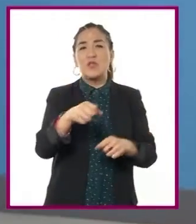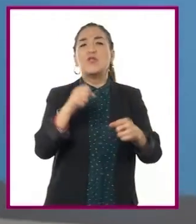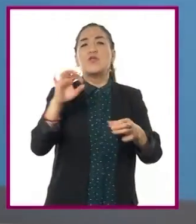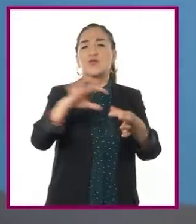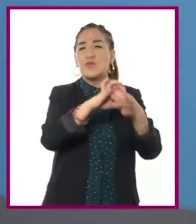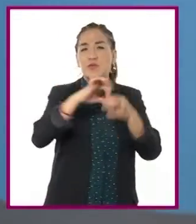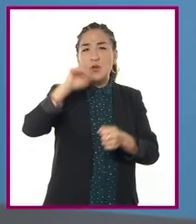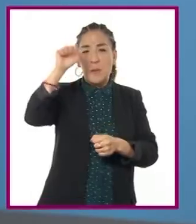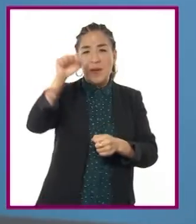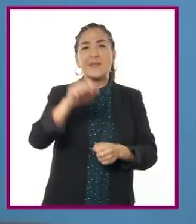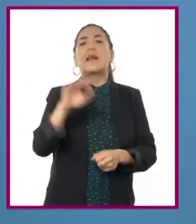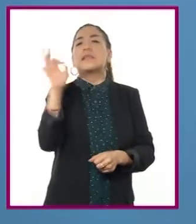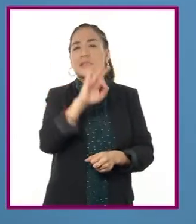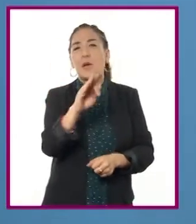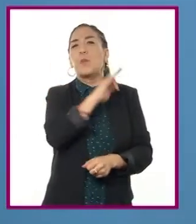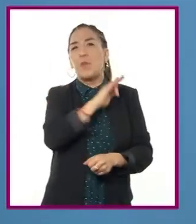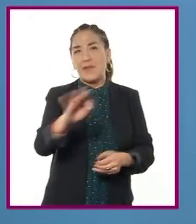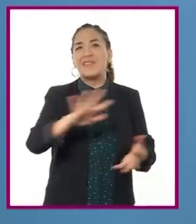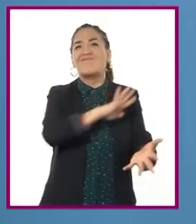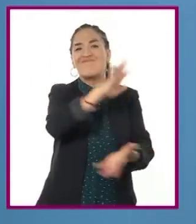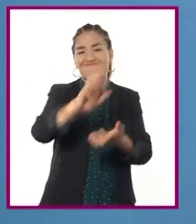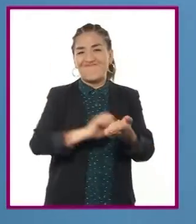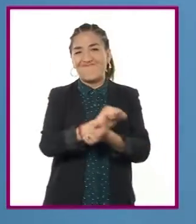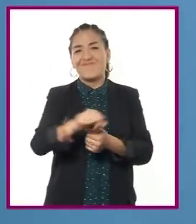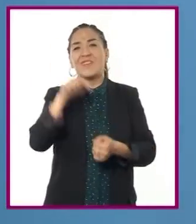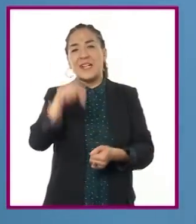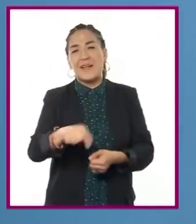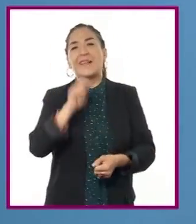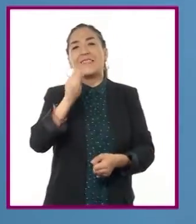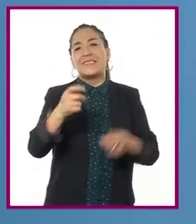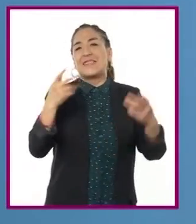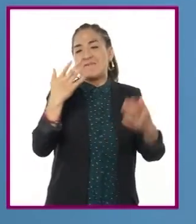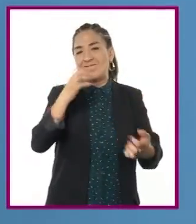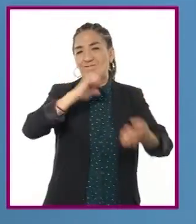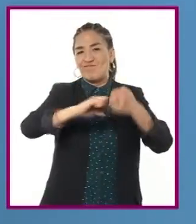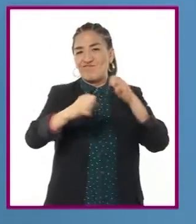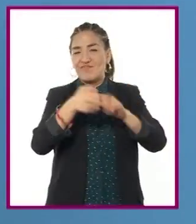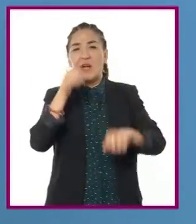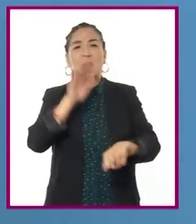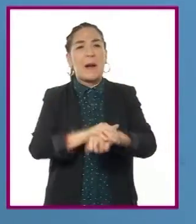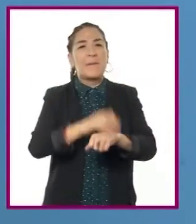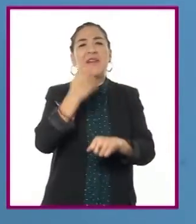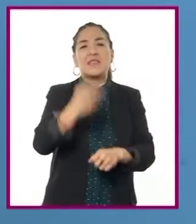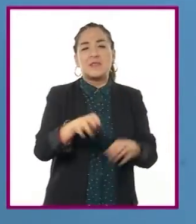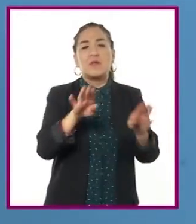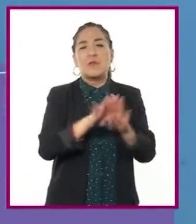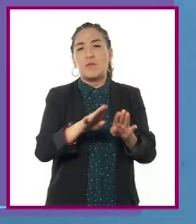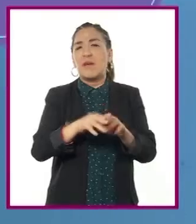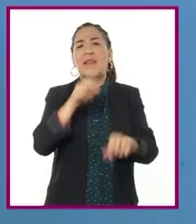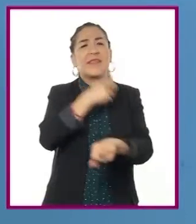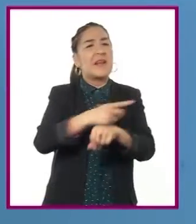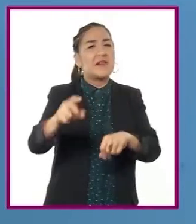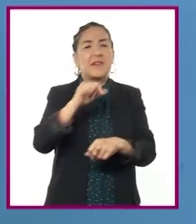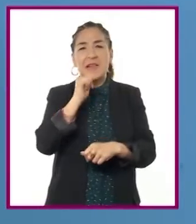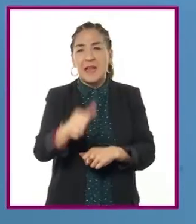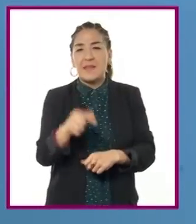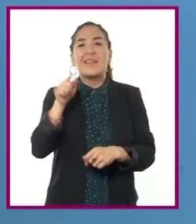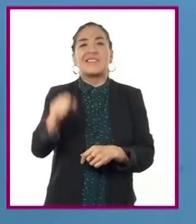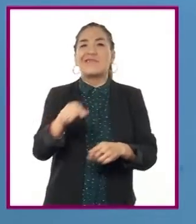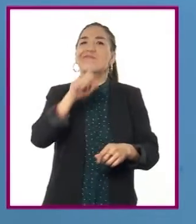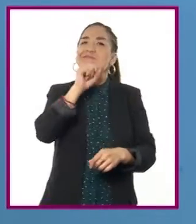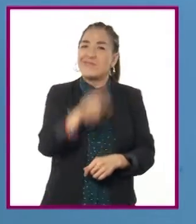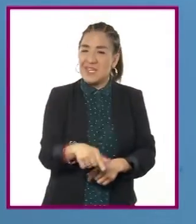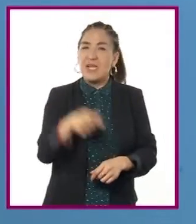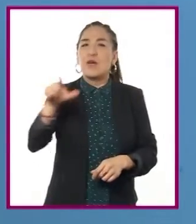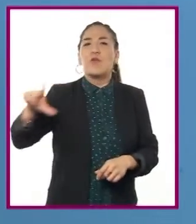entonces tendría la posibilidad de destruir nuclearmente a sus enemigos, sin daño alguno. Como era de esperarse,